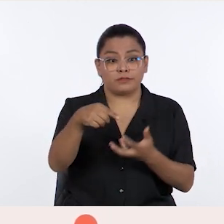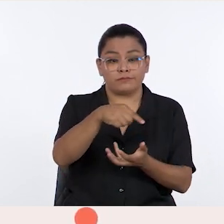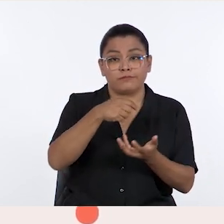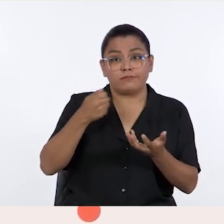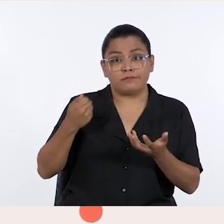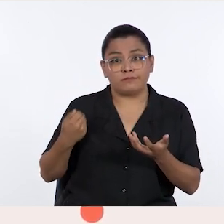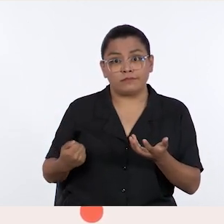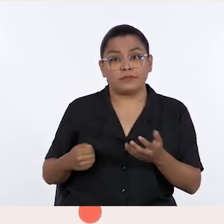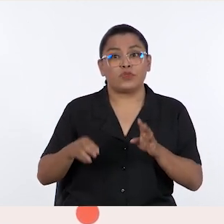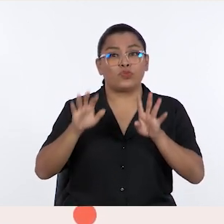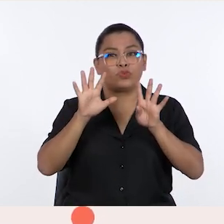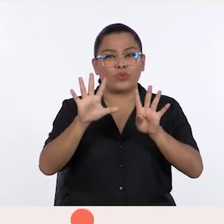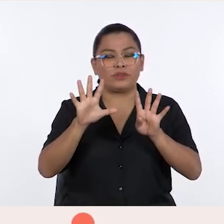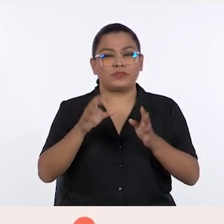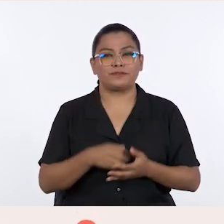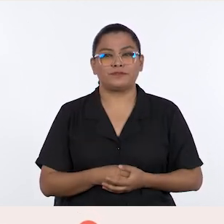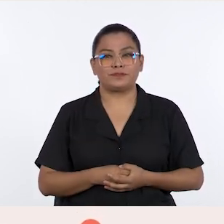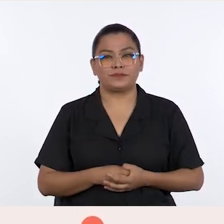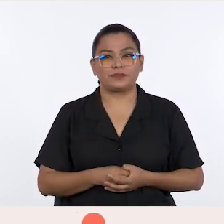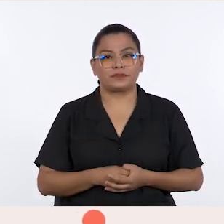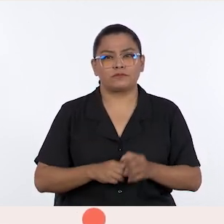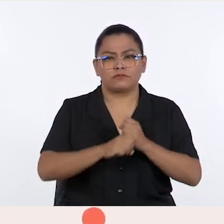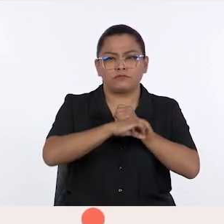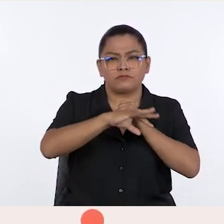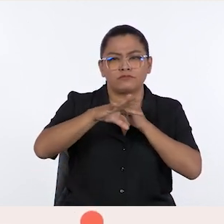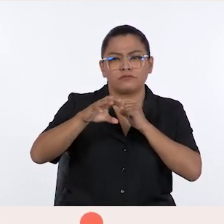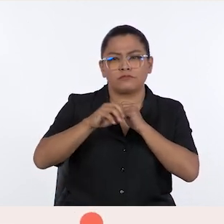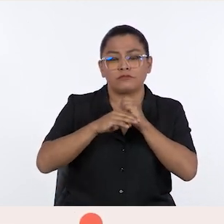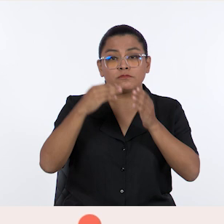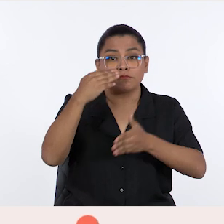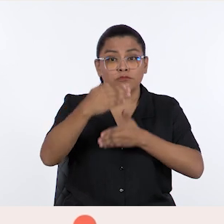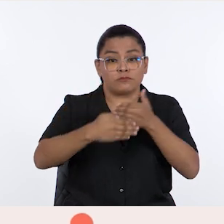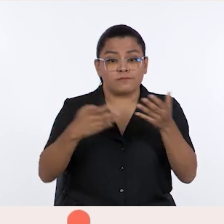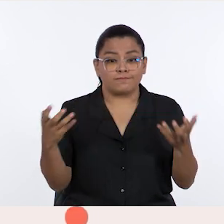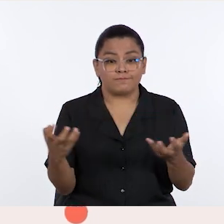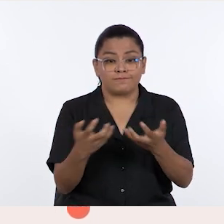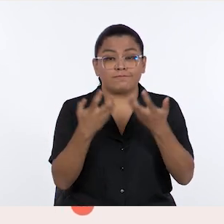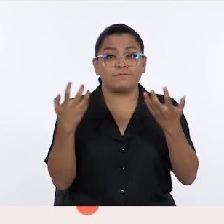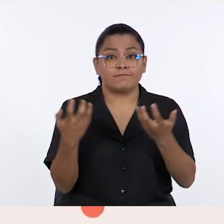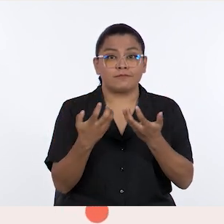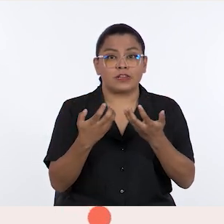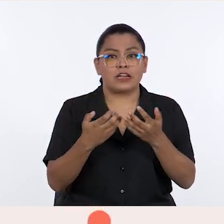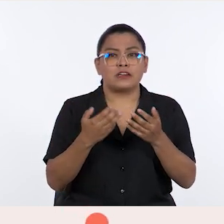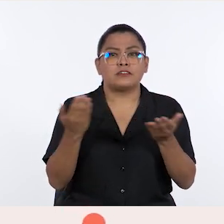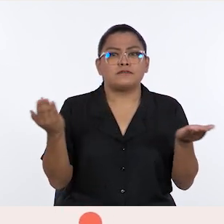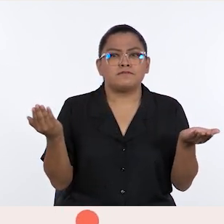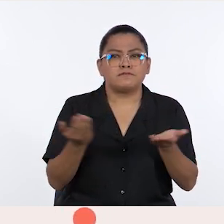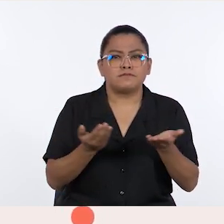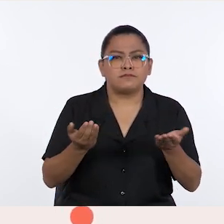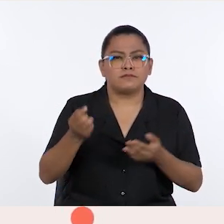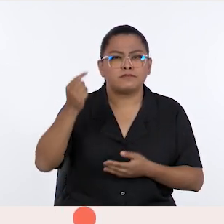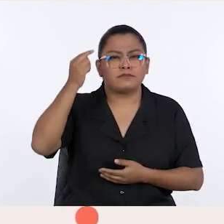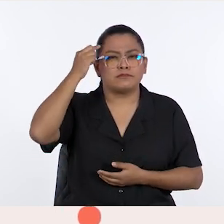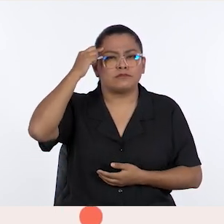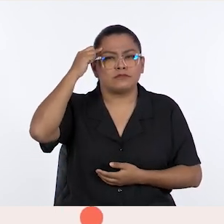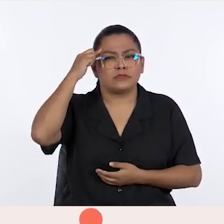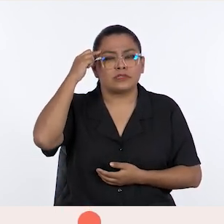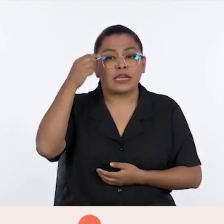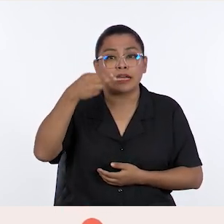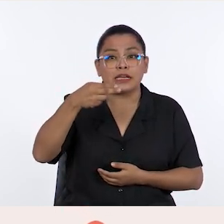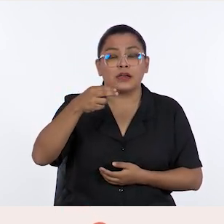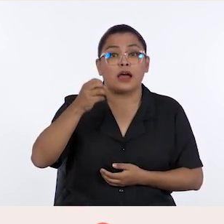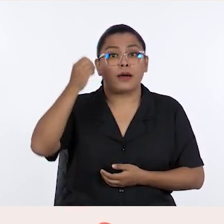vida del estudiante. Paso 9. Promueven procesos de investigación y formulación de hipótesis